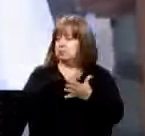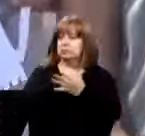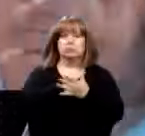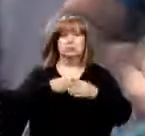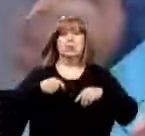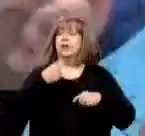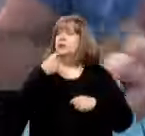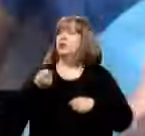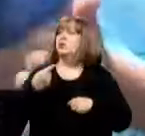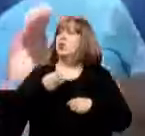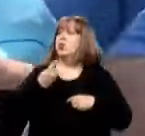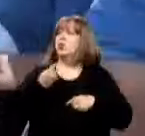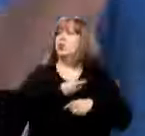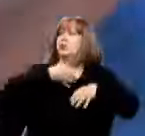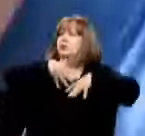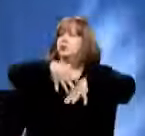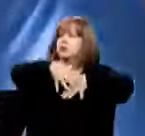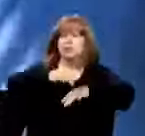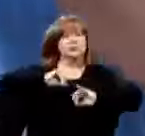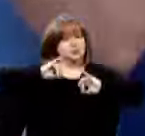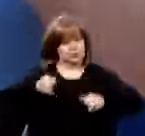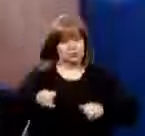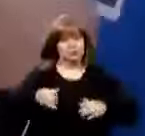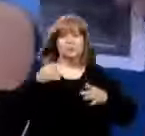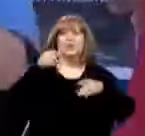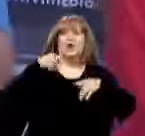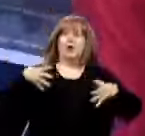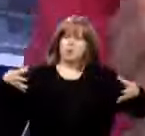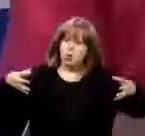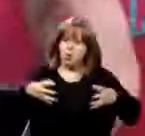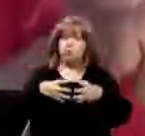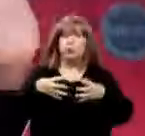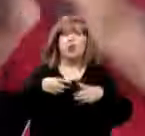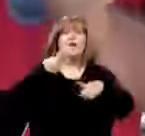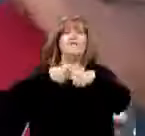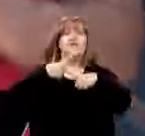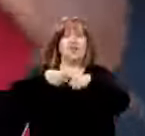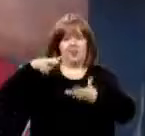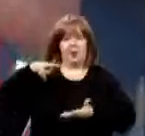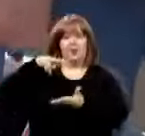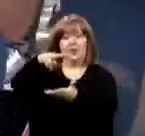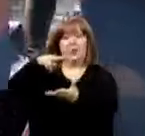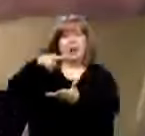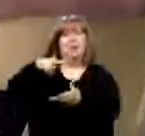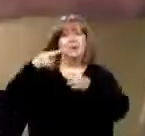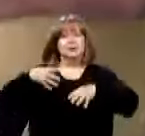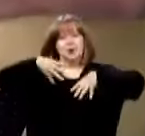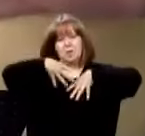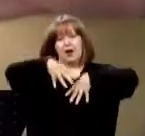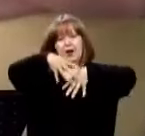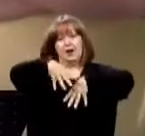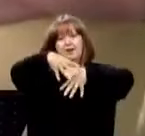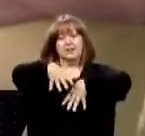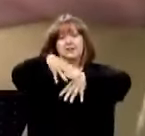consecuencia. ¿Marchan en la Vendimia? Vamos a marchar en la Vendimia, nos vamos a unir otra vez de nuevo y no vamos a bajar los brazos, porque sí o